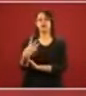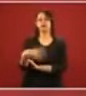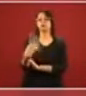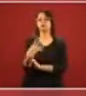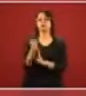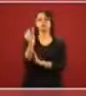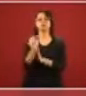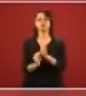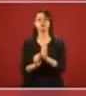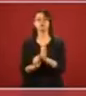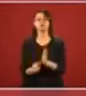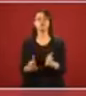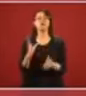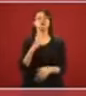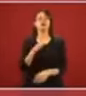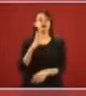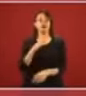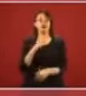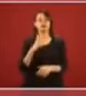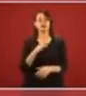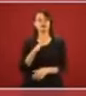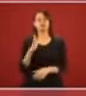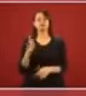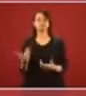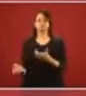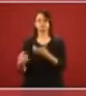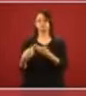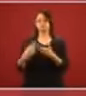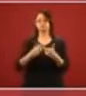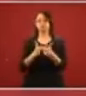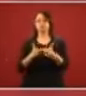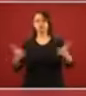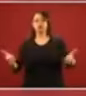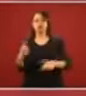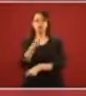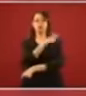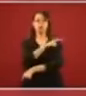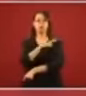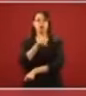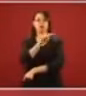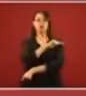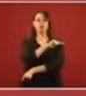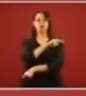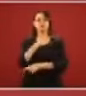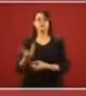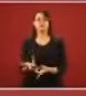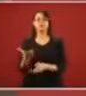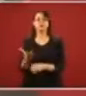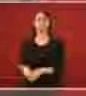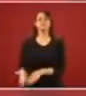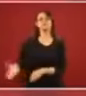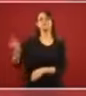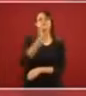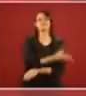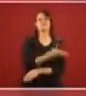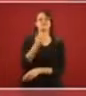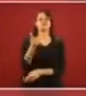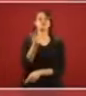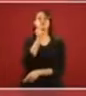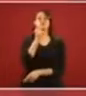tenemos ya más elementos en la Guardia Nacional que los que tenía la Policía